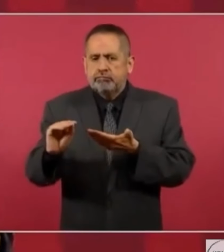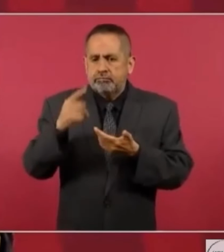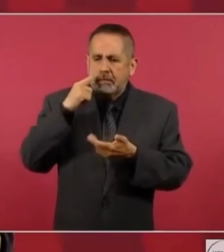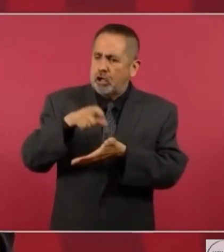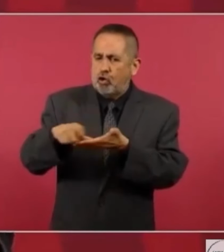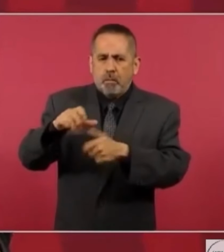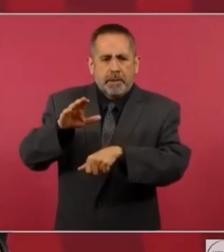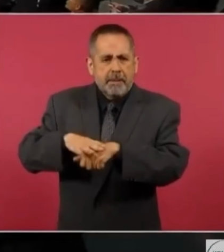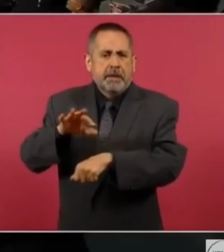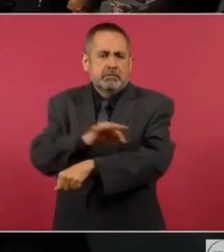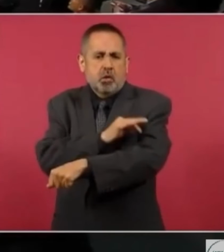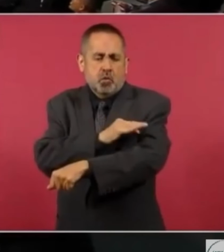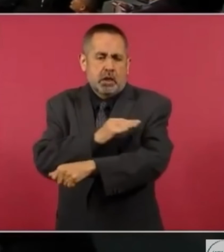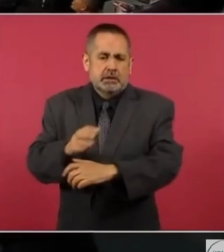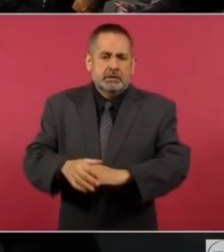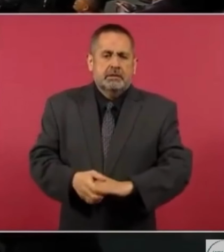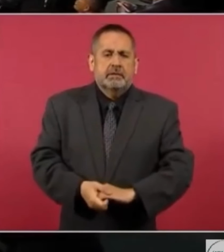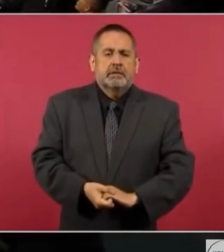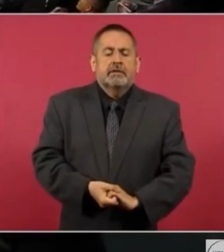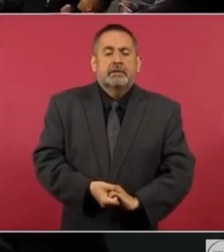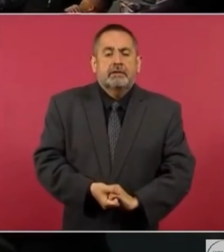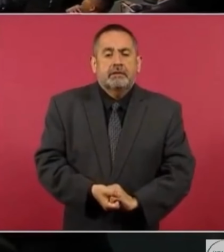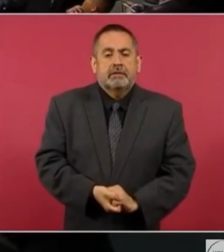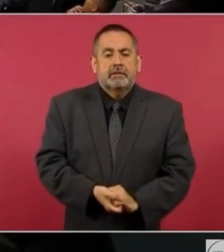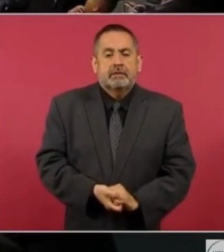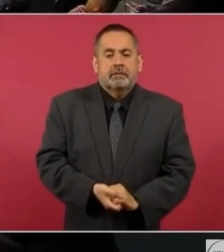otras vacunas. Muchas gracias.